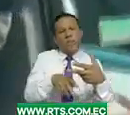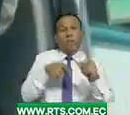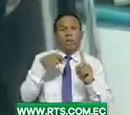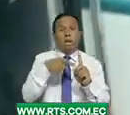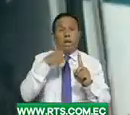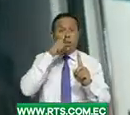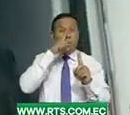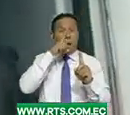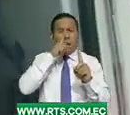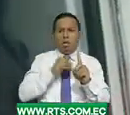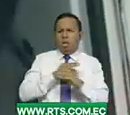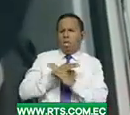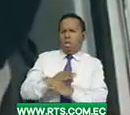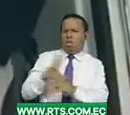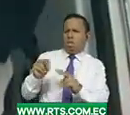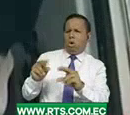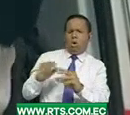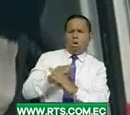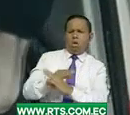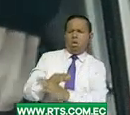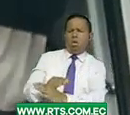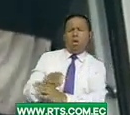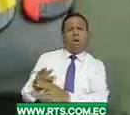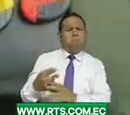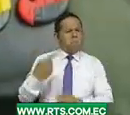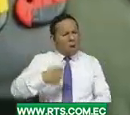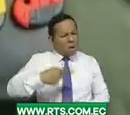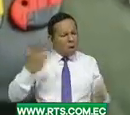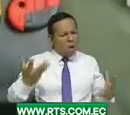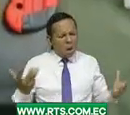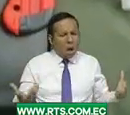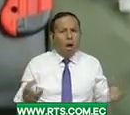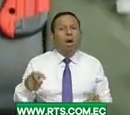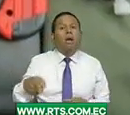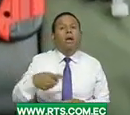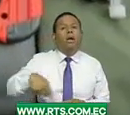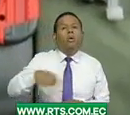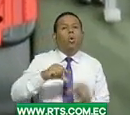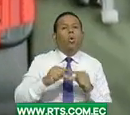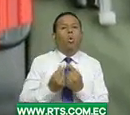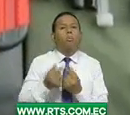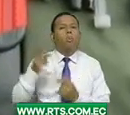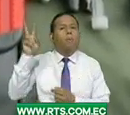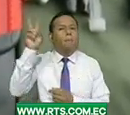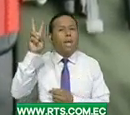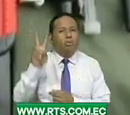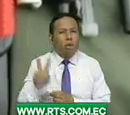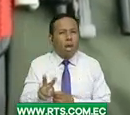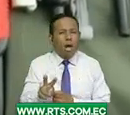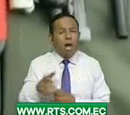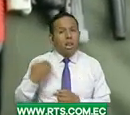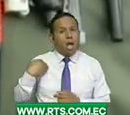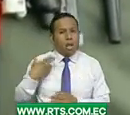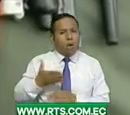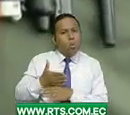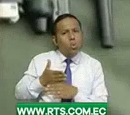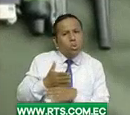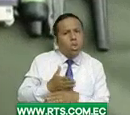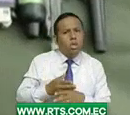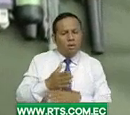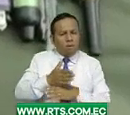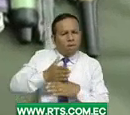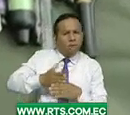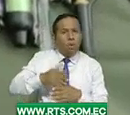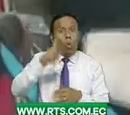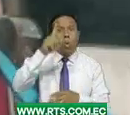grande. Amenazaron al chofer y a los pasajeros. Los venezolanos empuñaban cuchillos, estiletes. Uno de ellos incluso cargaba un